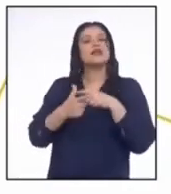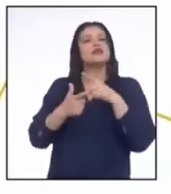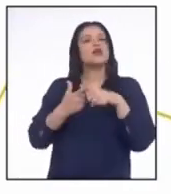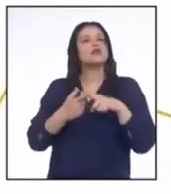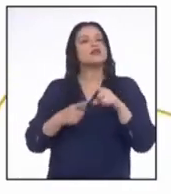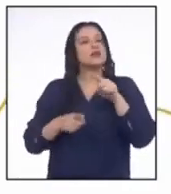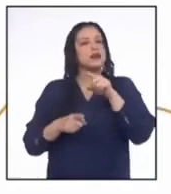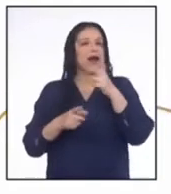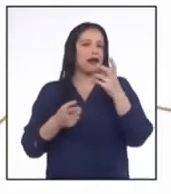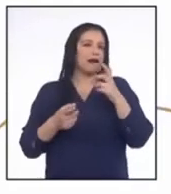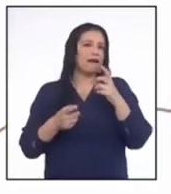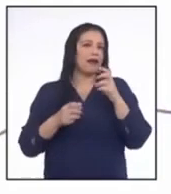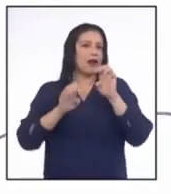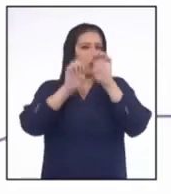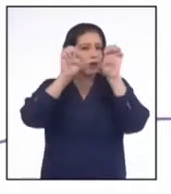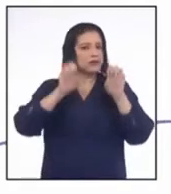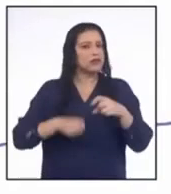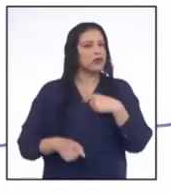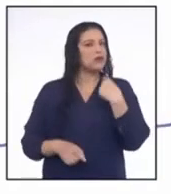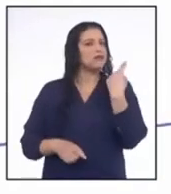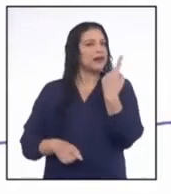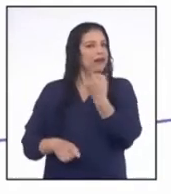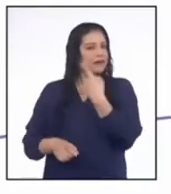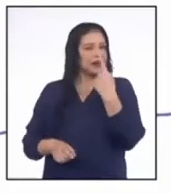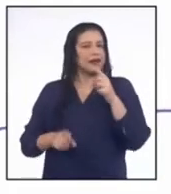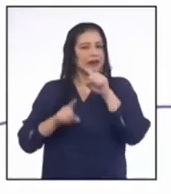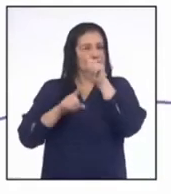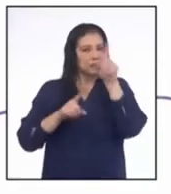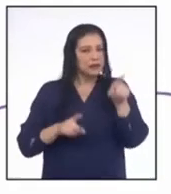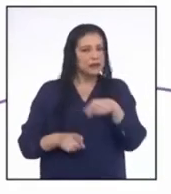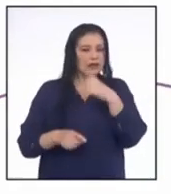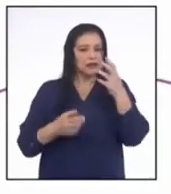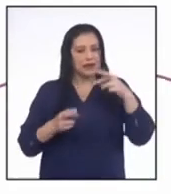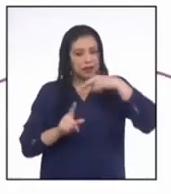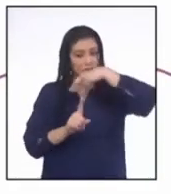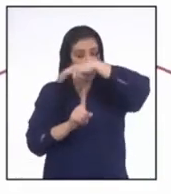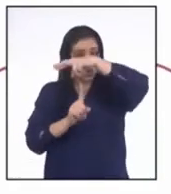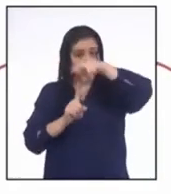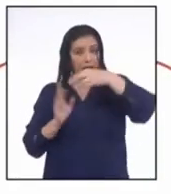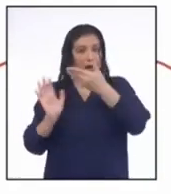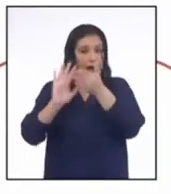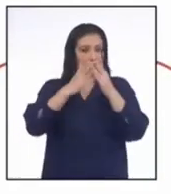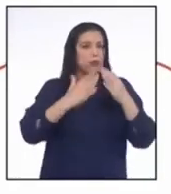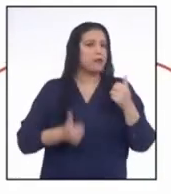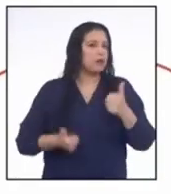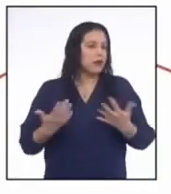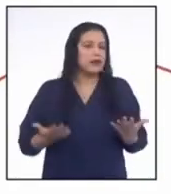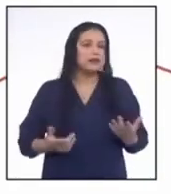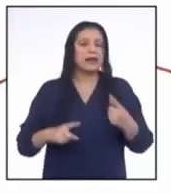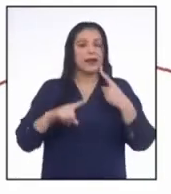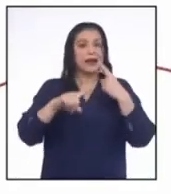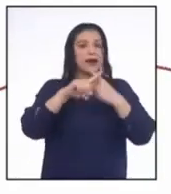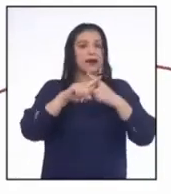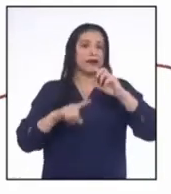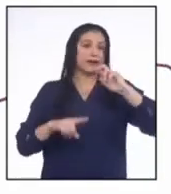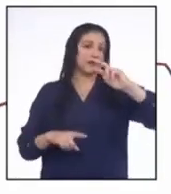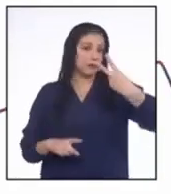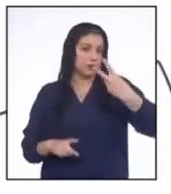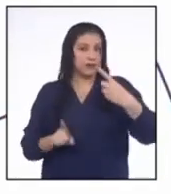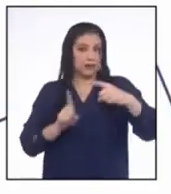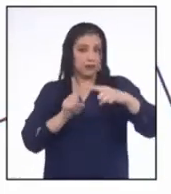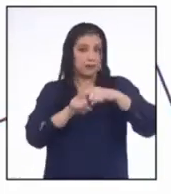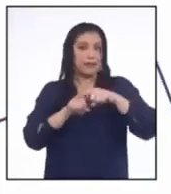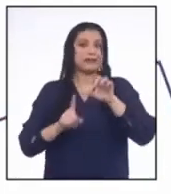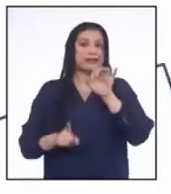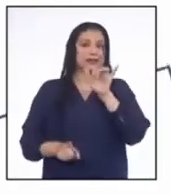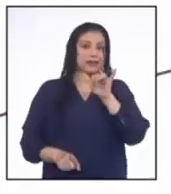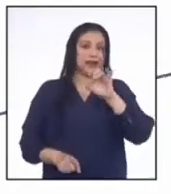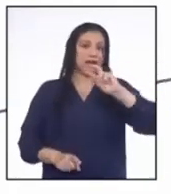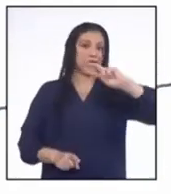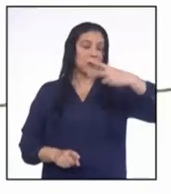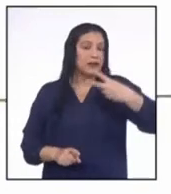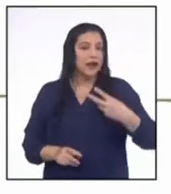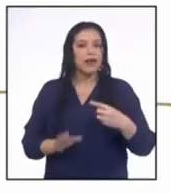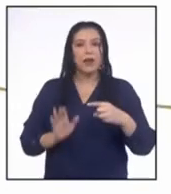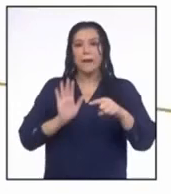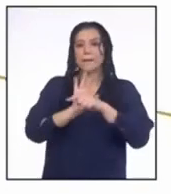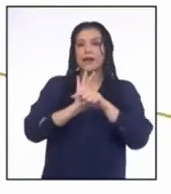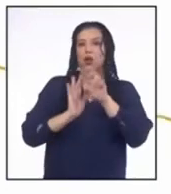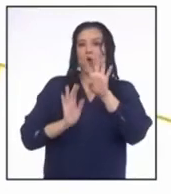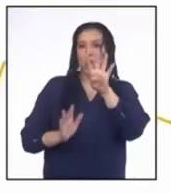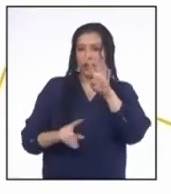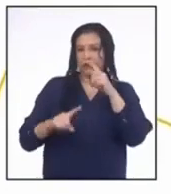de la circunferencia que rodea la zona circular del pueblo será x al cuadrado más y al cuadrado